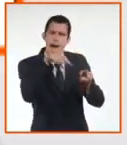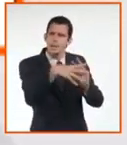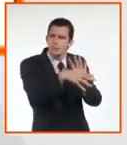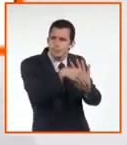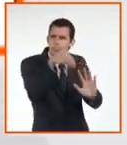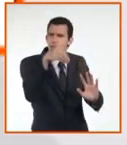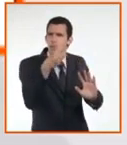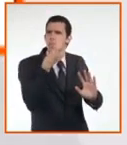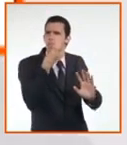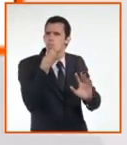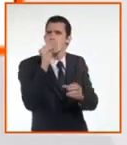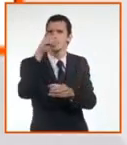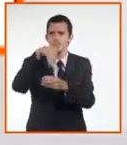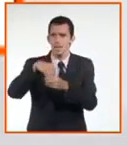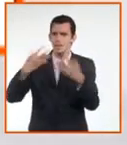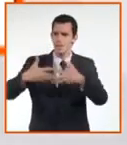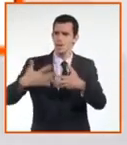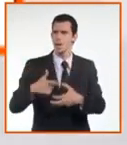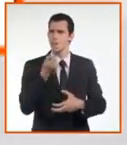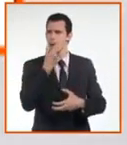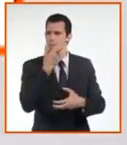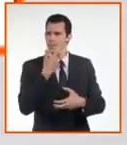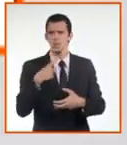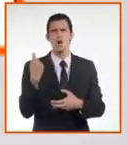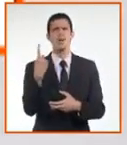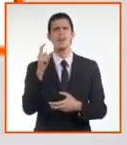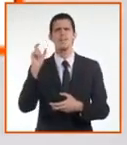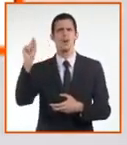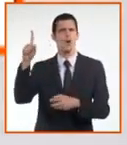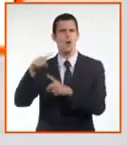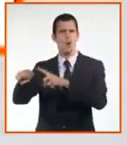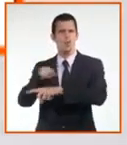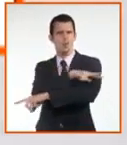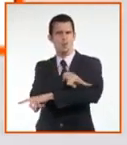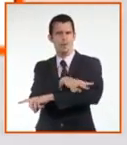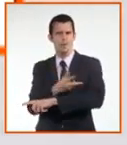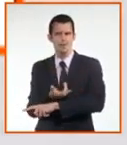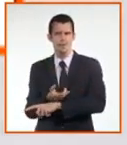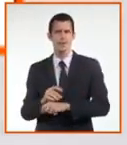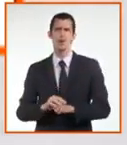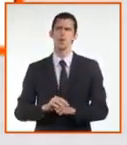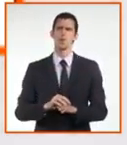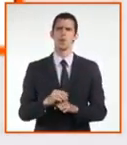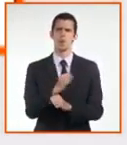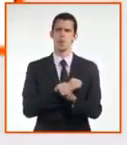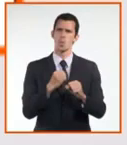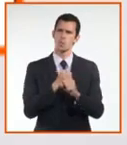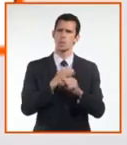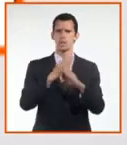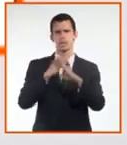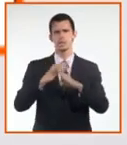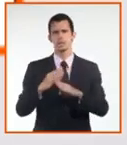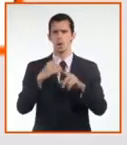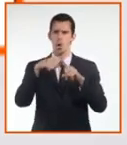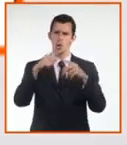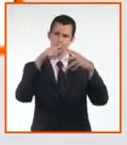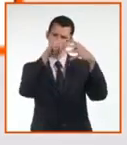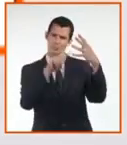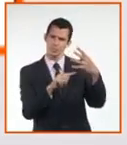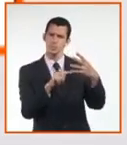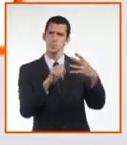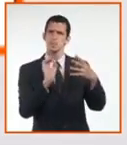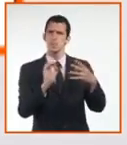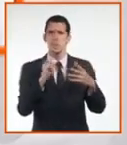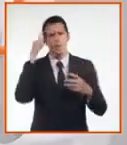estabilidad como principio activo no sólo como incipiente es dioses de silicio que olvida con en pintura celulosa microcristalina con las cubas y el